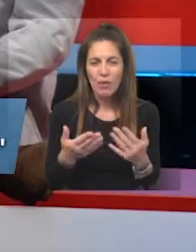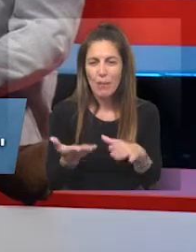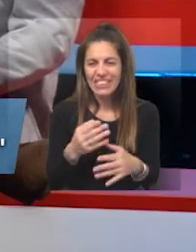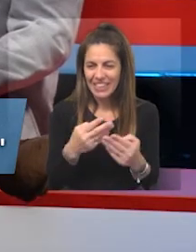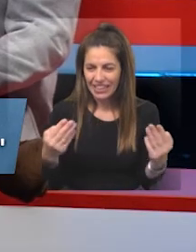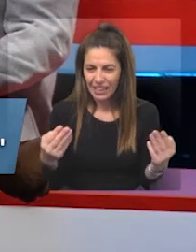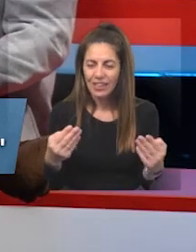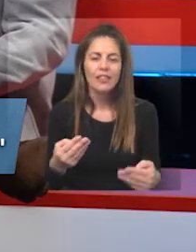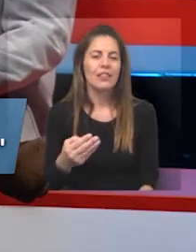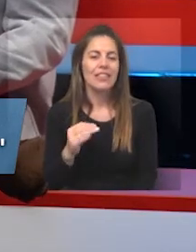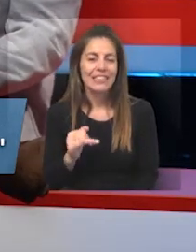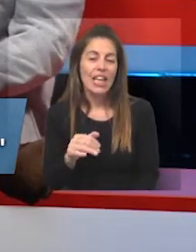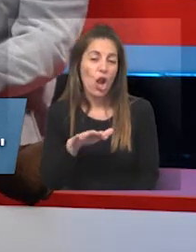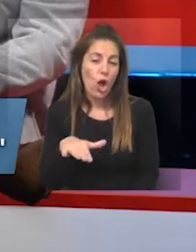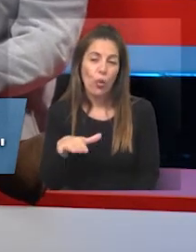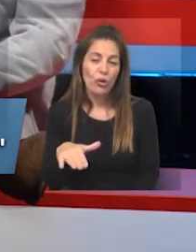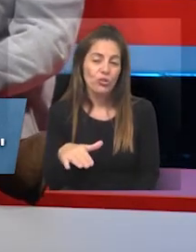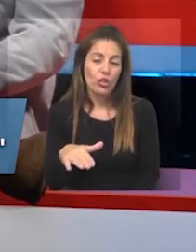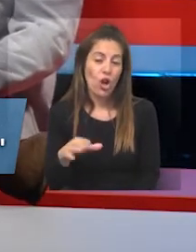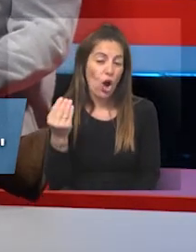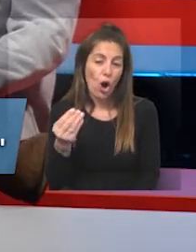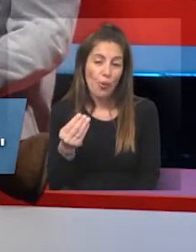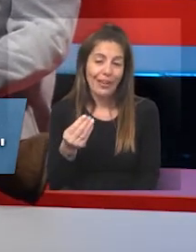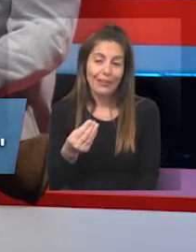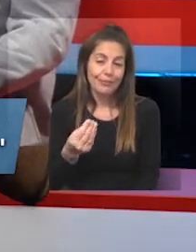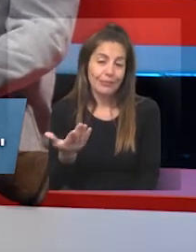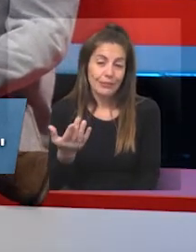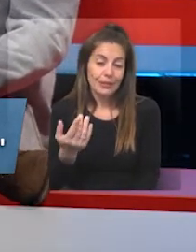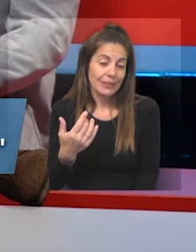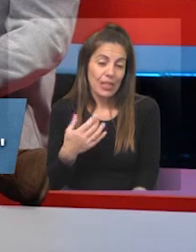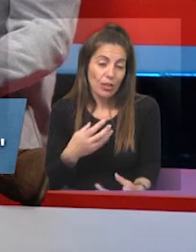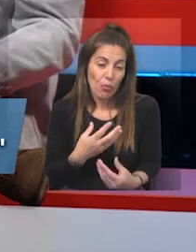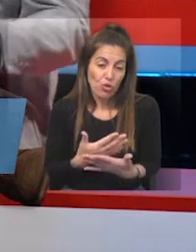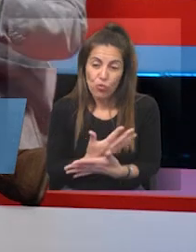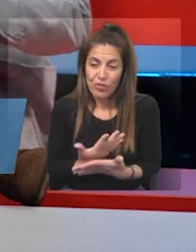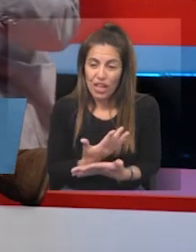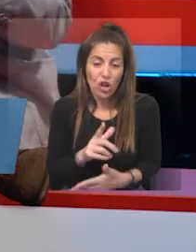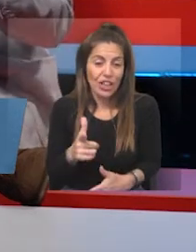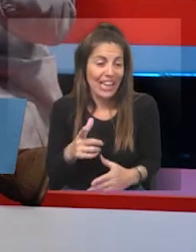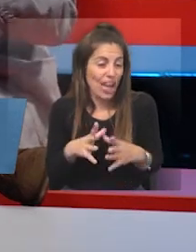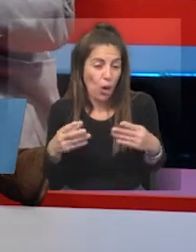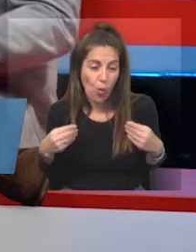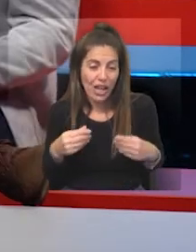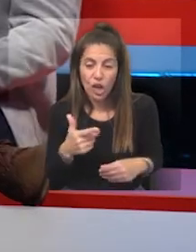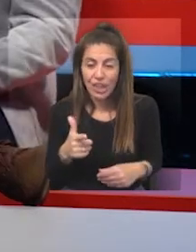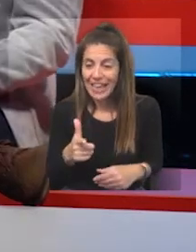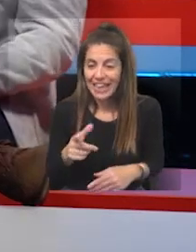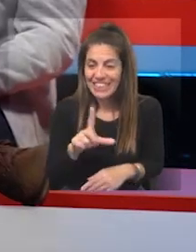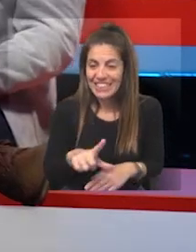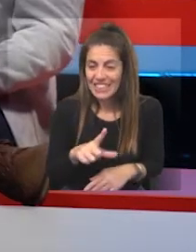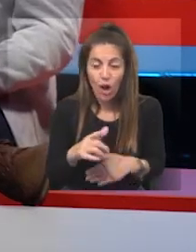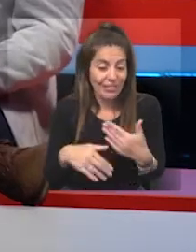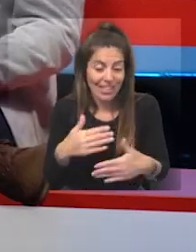eh el el los gurí se sintieron cuando cuando no tenían escuela ni Liceo sintieron en pleno desarrollo